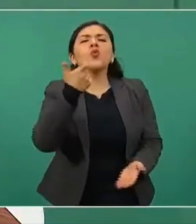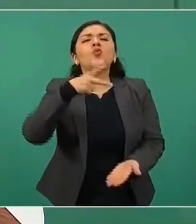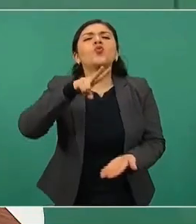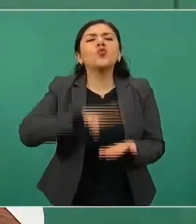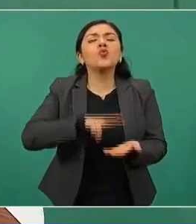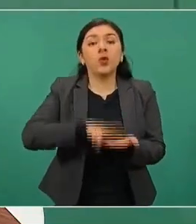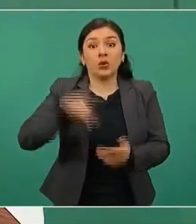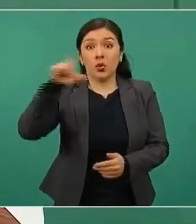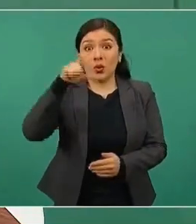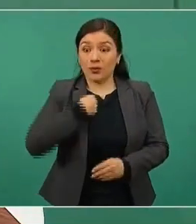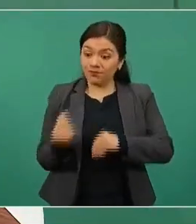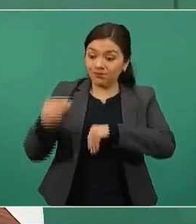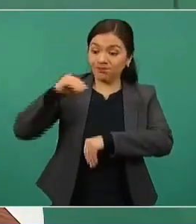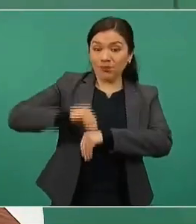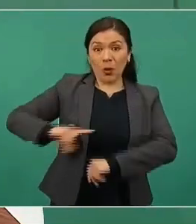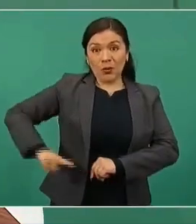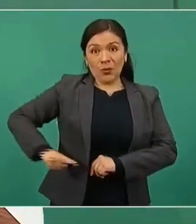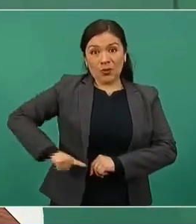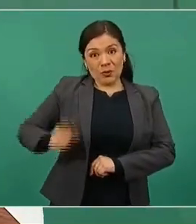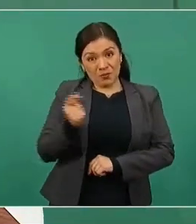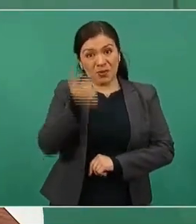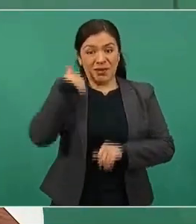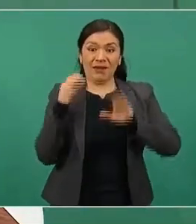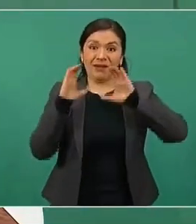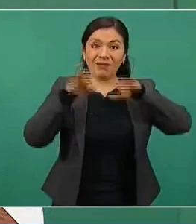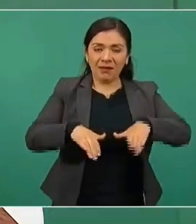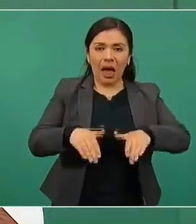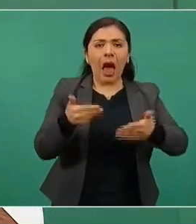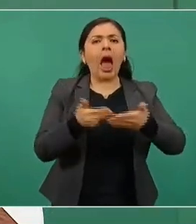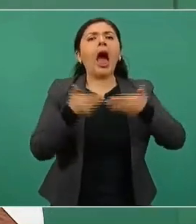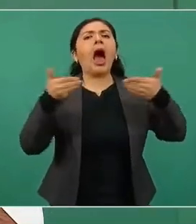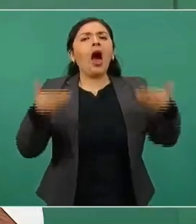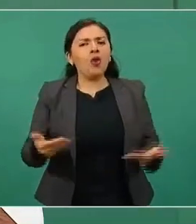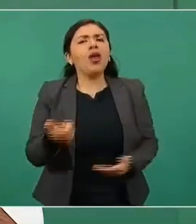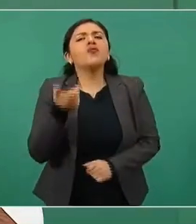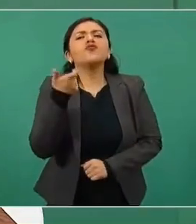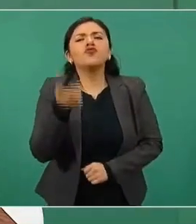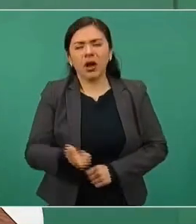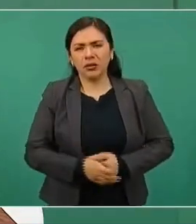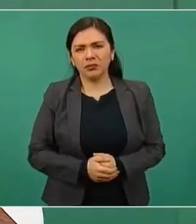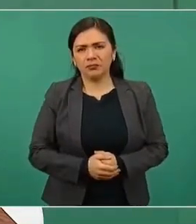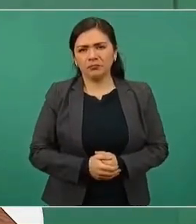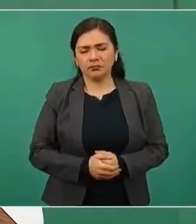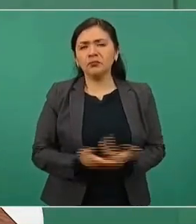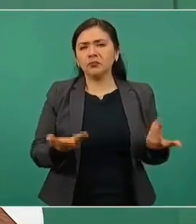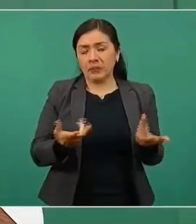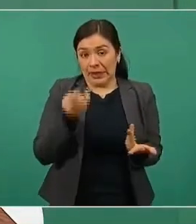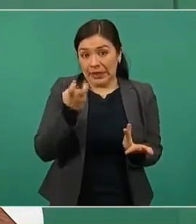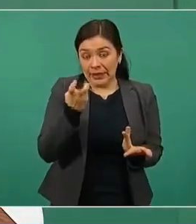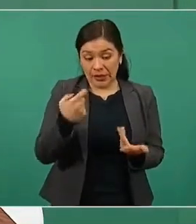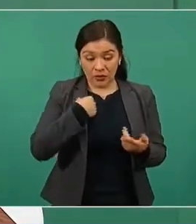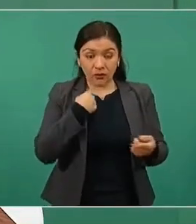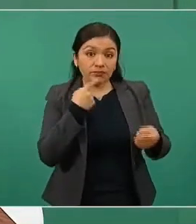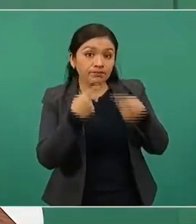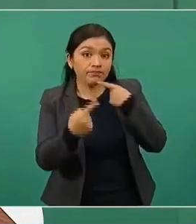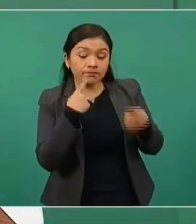llegamos? ¿Y cuánto nos cuesta ahora? ¿Y por qué? O sea, pues la decisión de